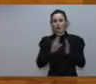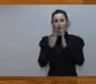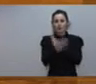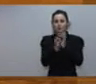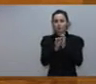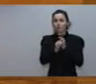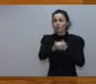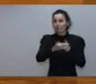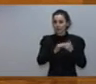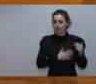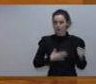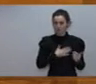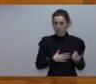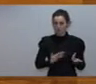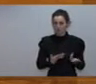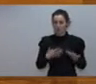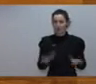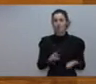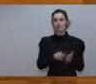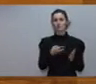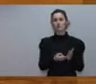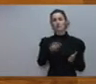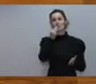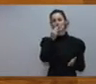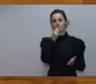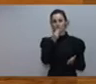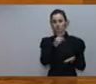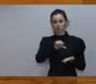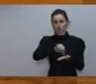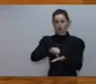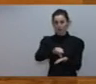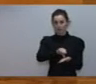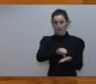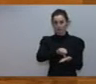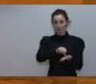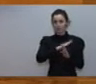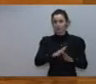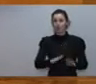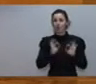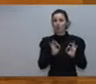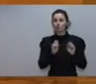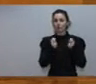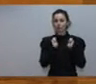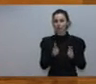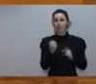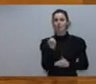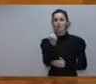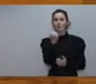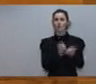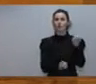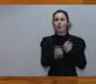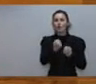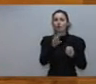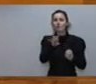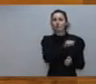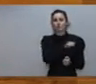de distribución. Los sistemas de alimentos locales constituyen un apoyo a la economía